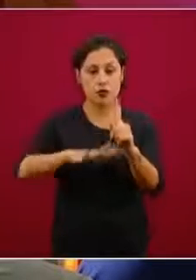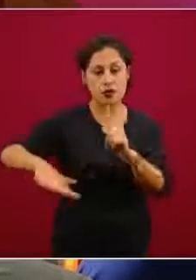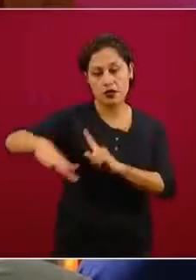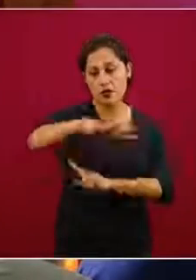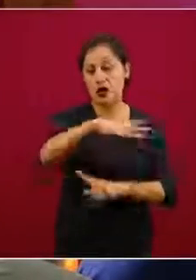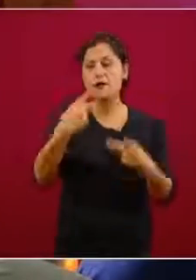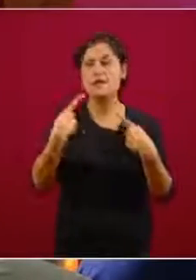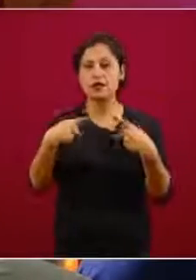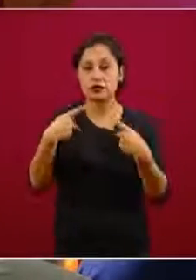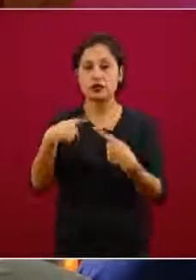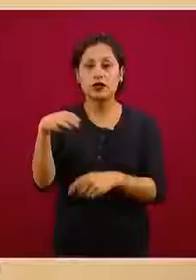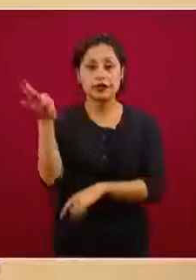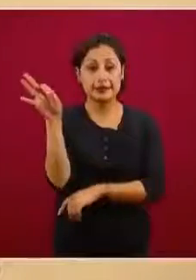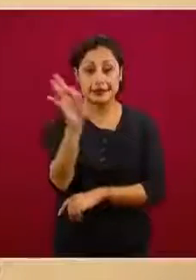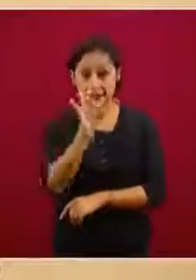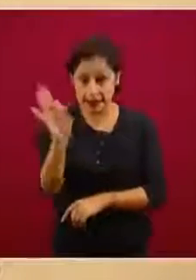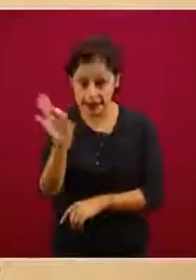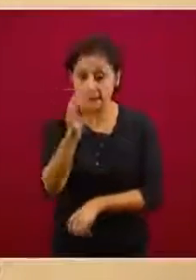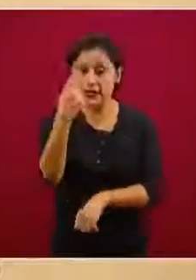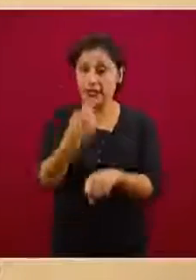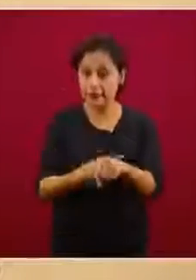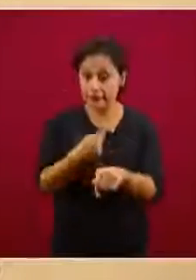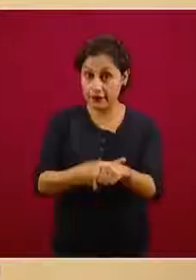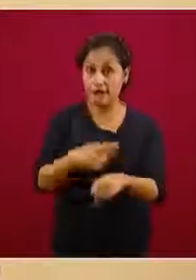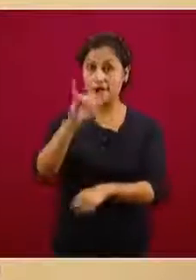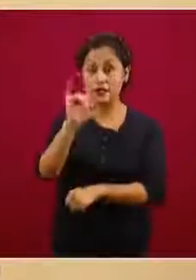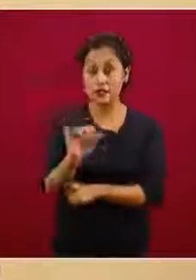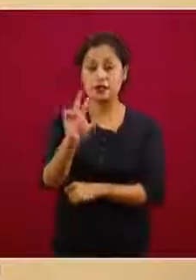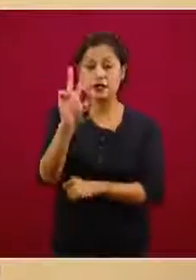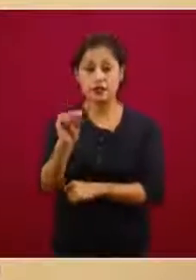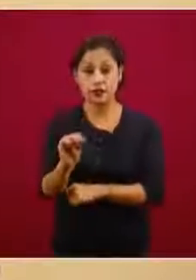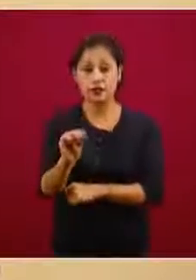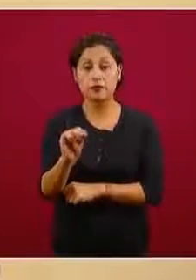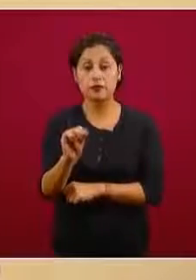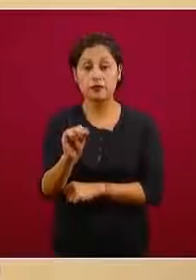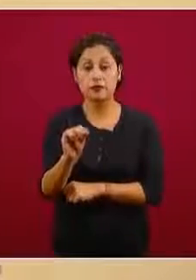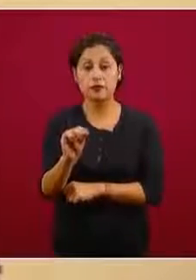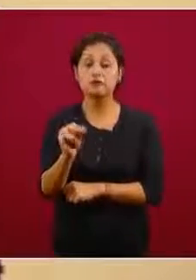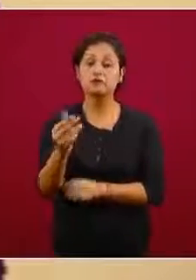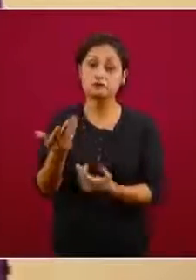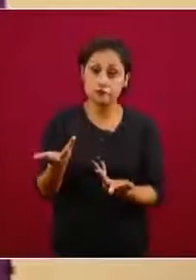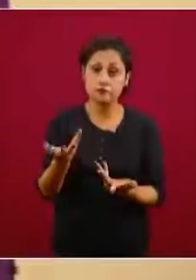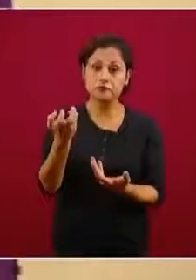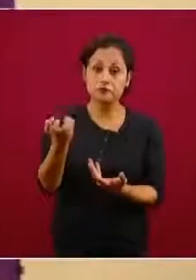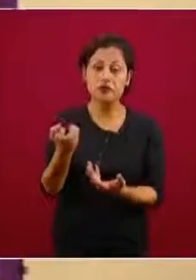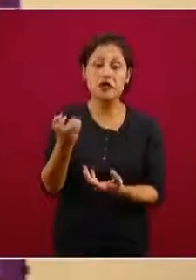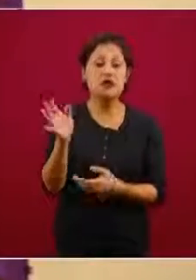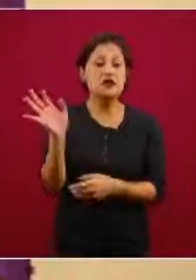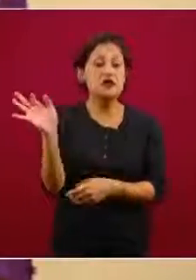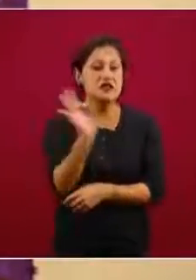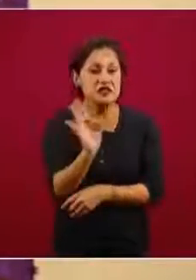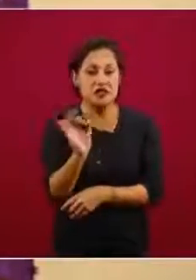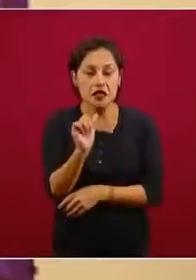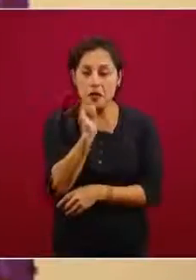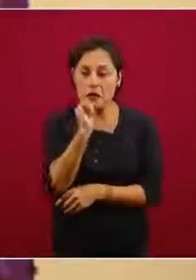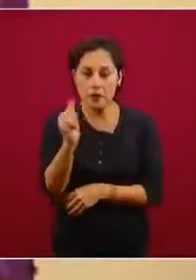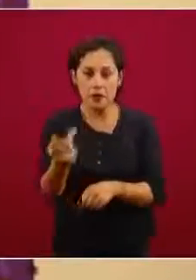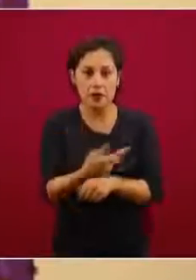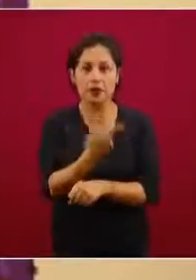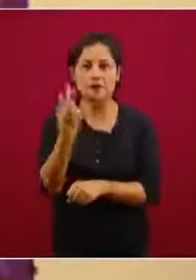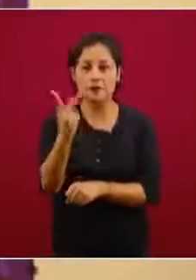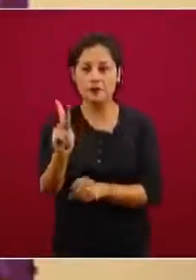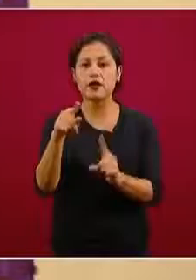casi nula, de haber sido contagiadas por nuestro compañero. Sin embargo, una vez desarrollados los